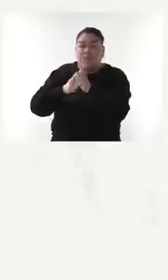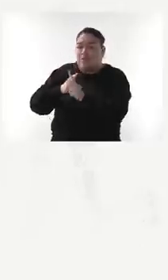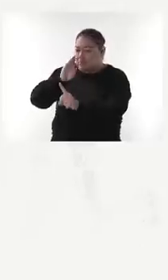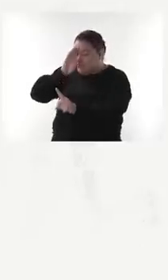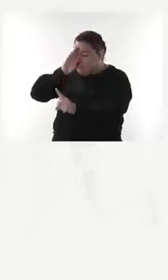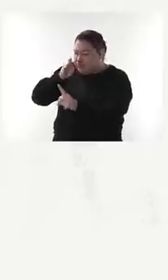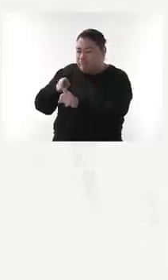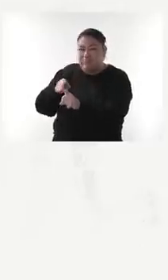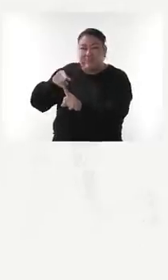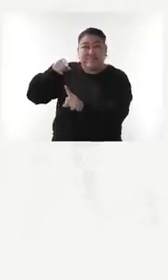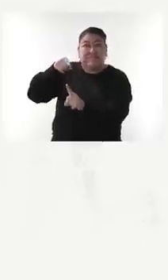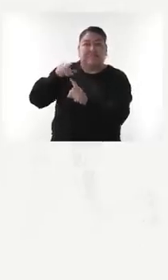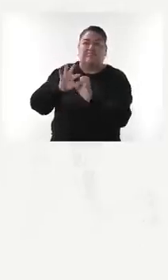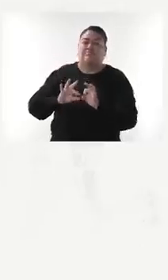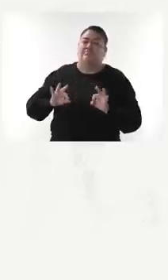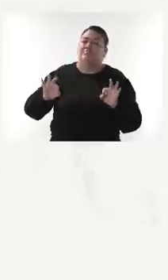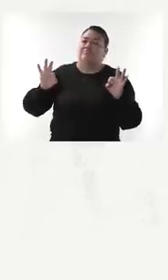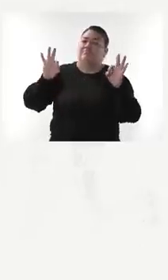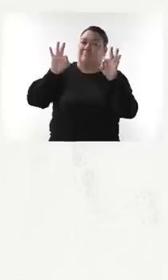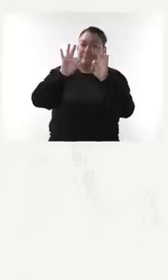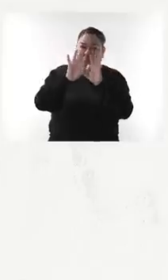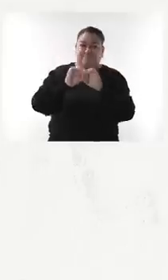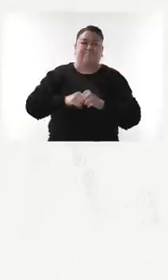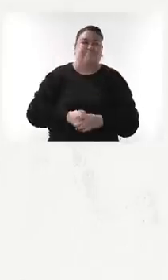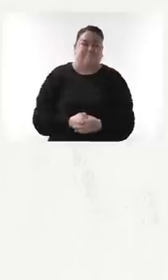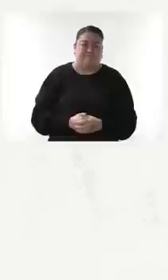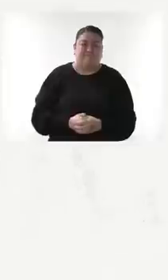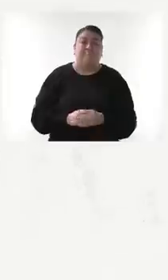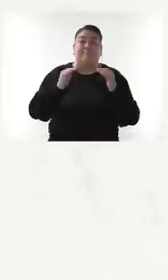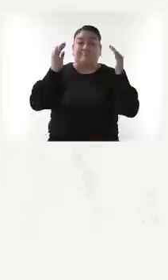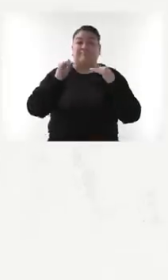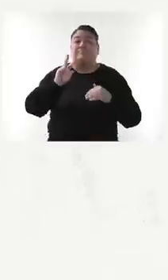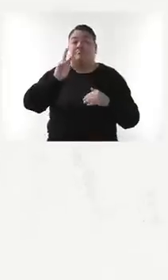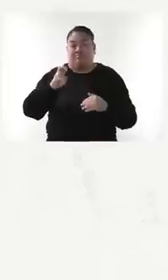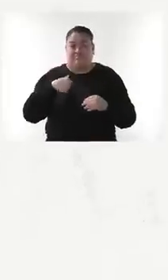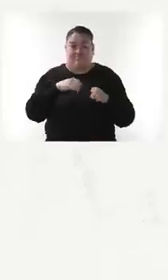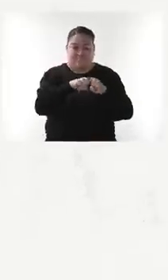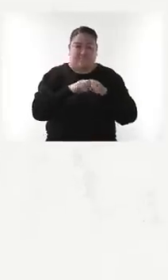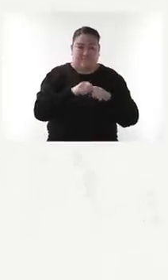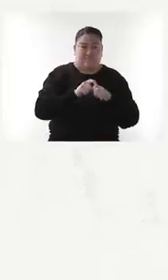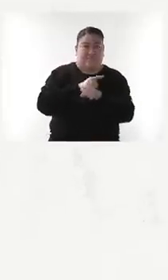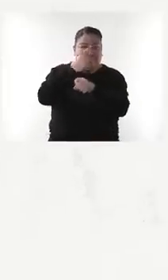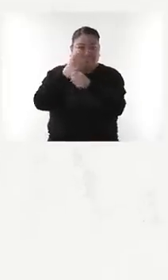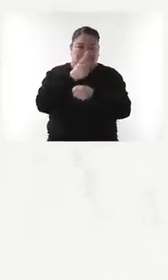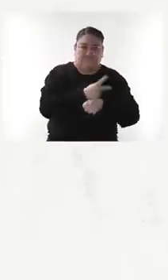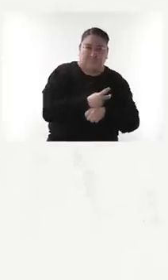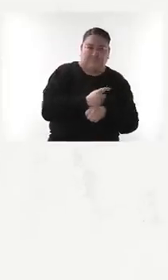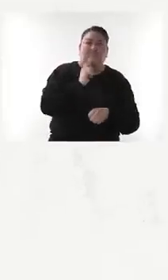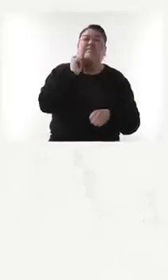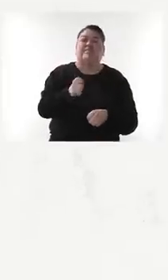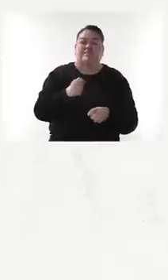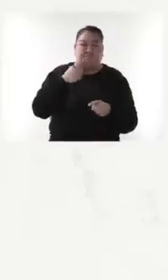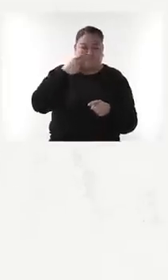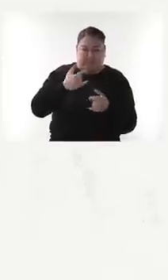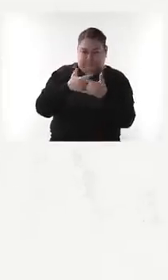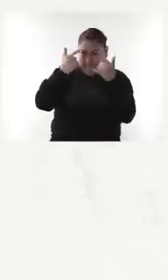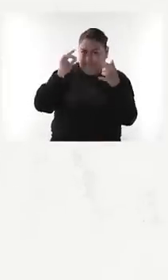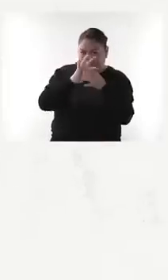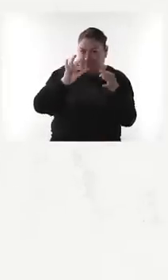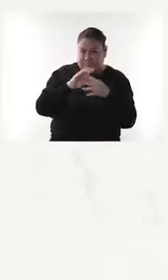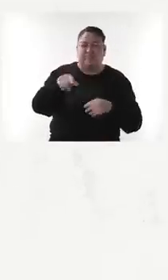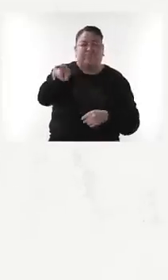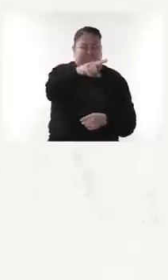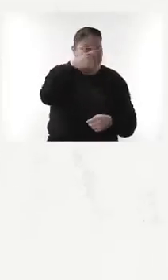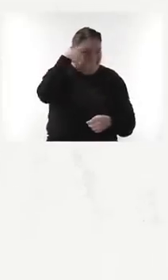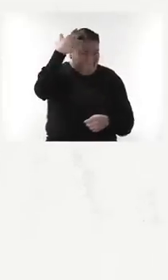este momento la más importante. En materia de ascenso y descenso, ¿cuál es el antecedente? Como ustedes